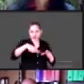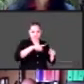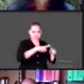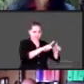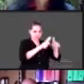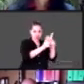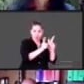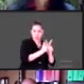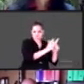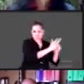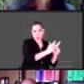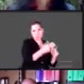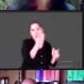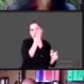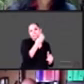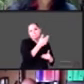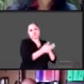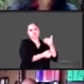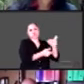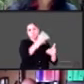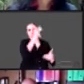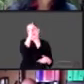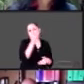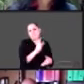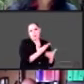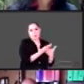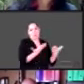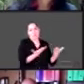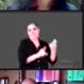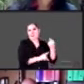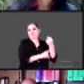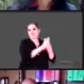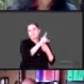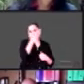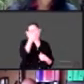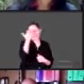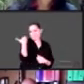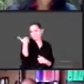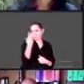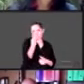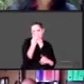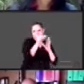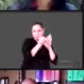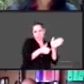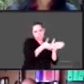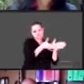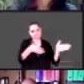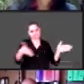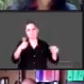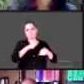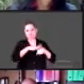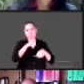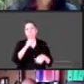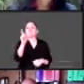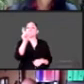desde hace prácticamente dos veces y seguramente y lo más preocupante también que en el momento que se reactive